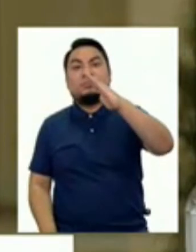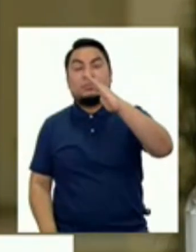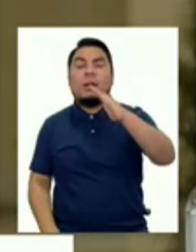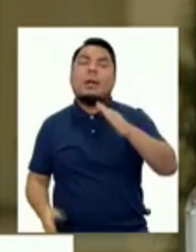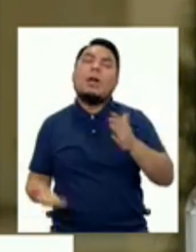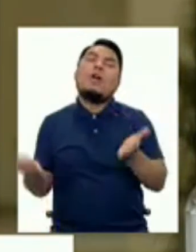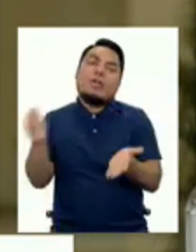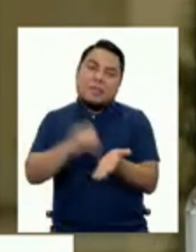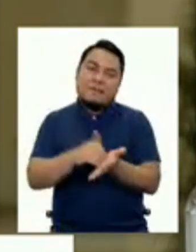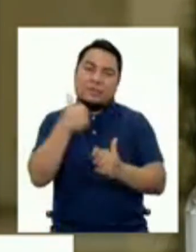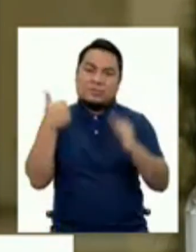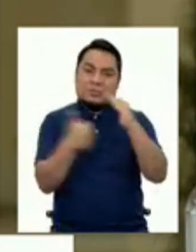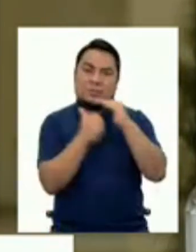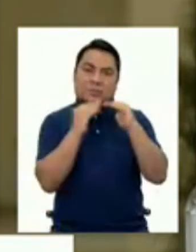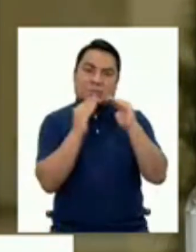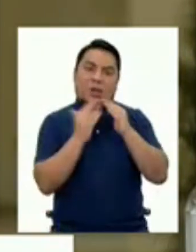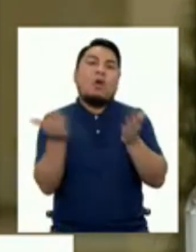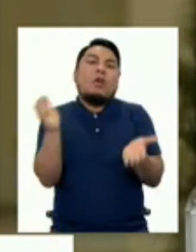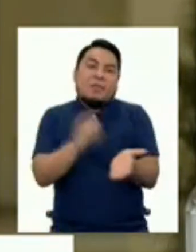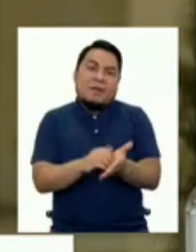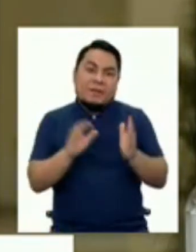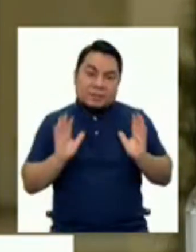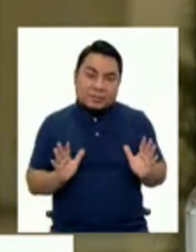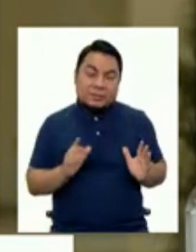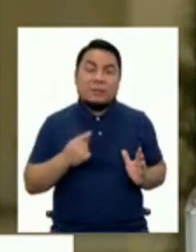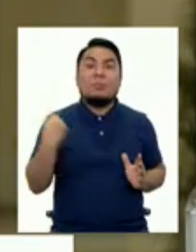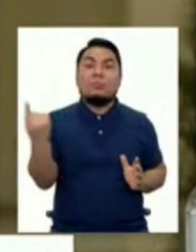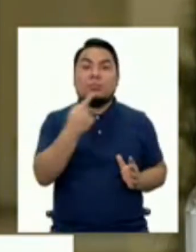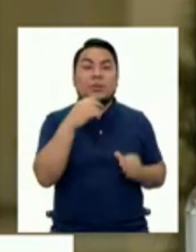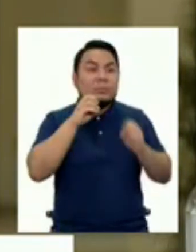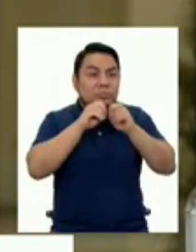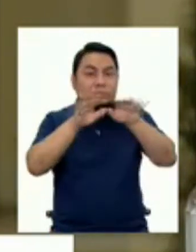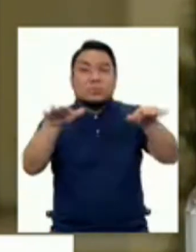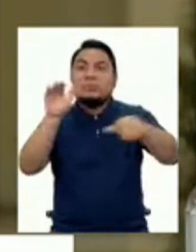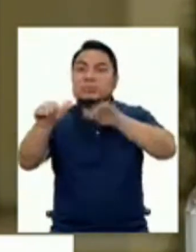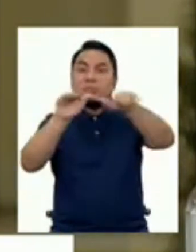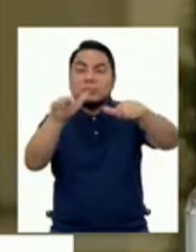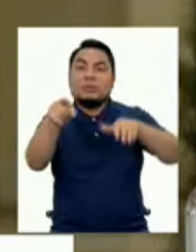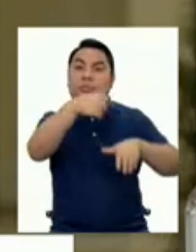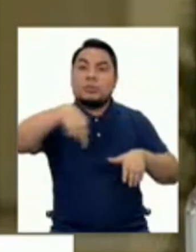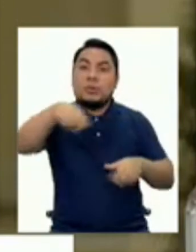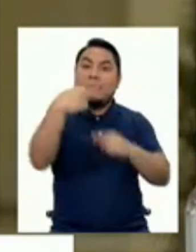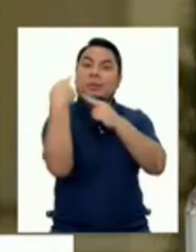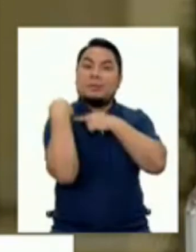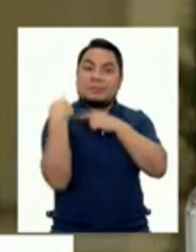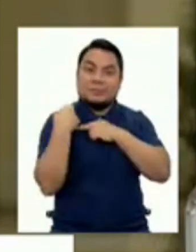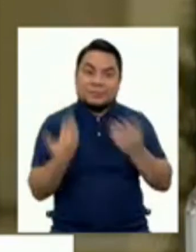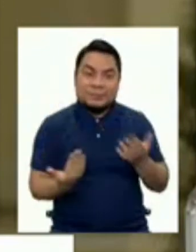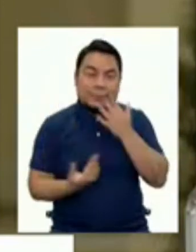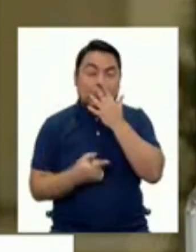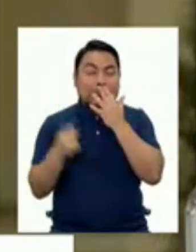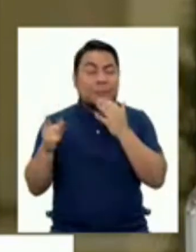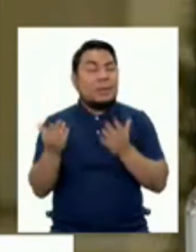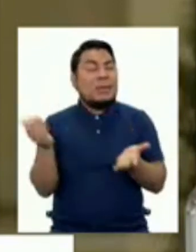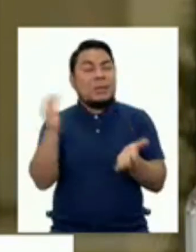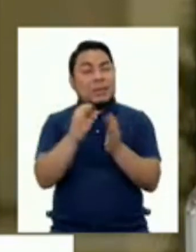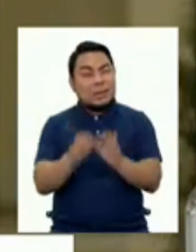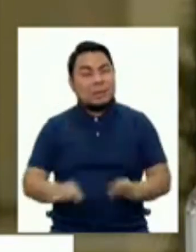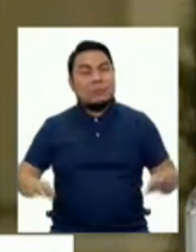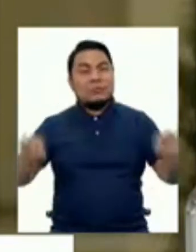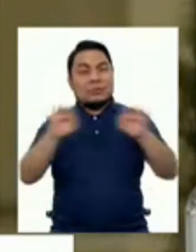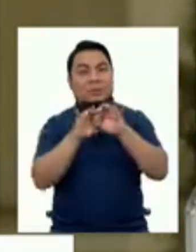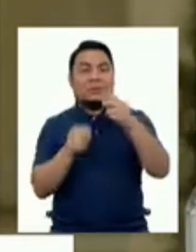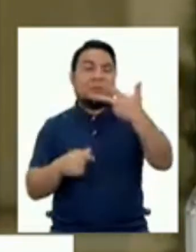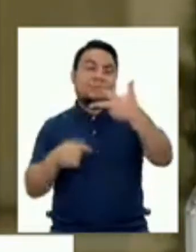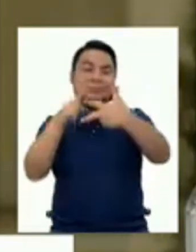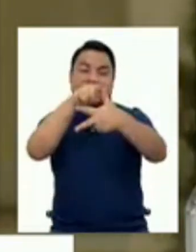medios de comunicación y por intermedio de los medios de comunicación con la población en su conjunto. Y aquí hemos dicho que la clave, el secreto está